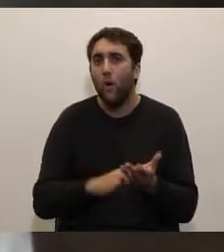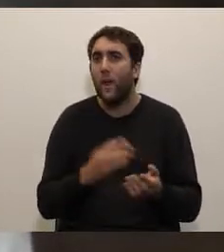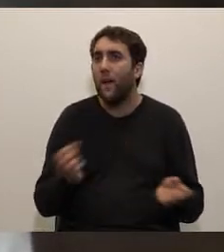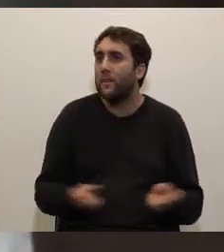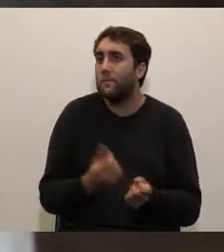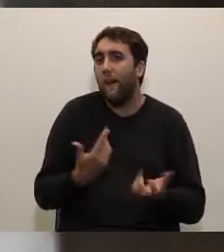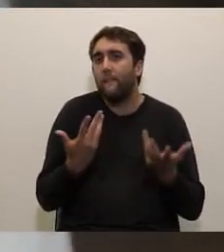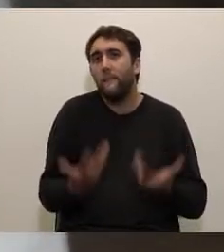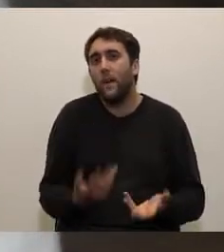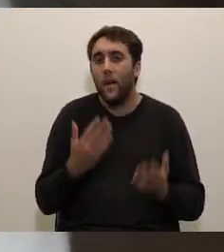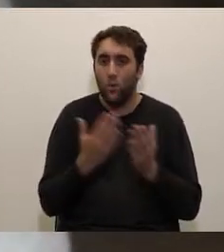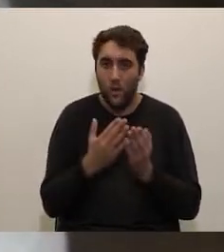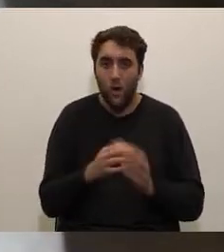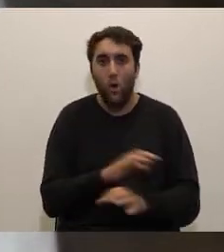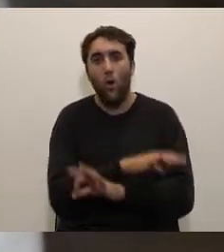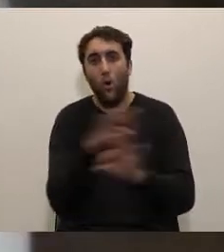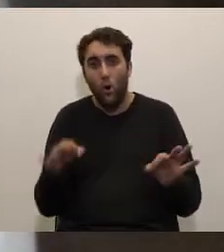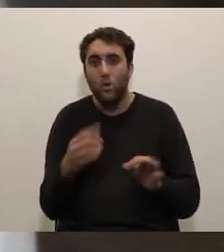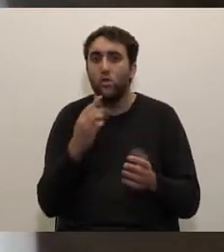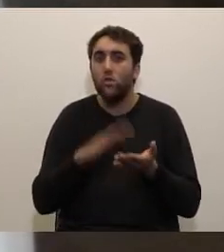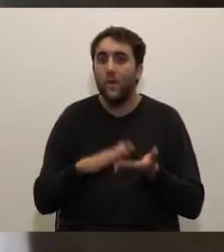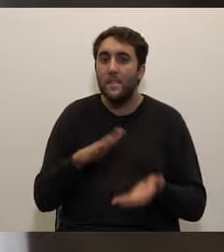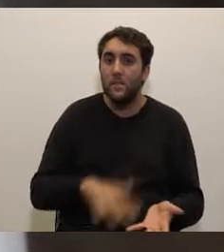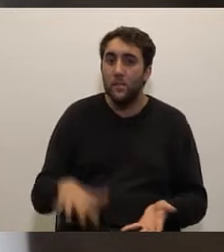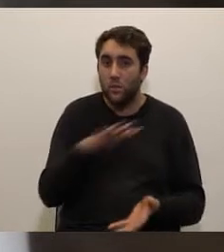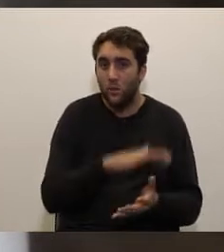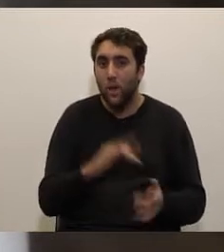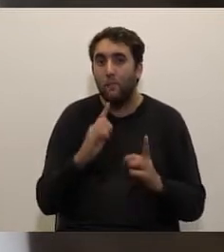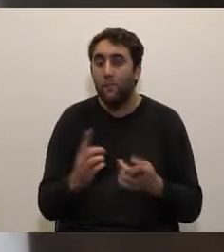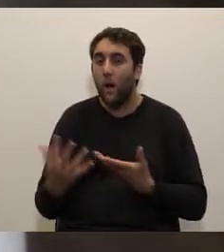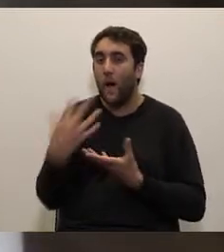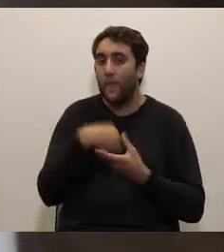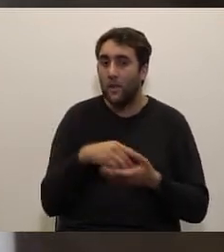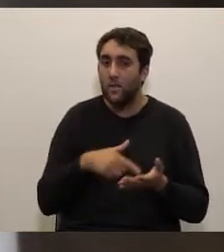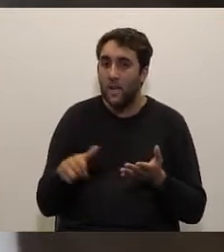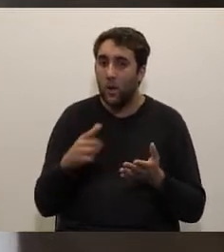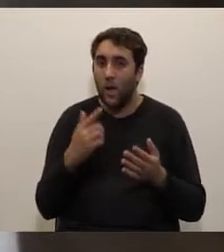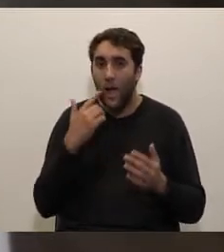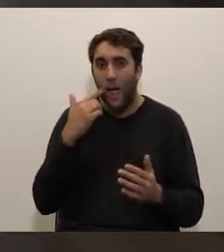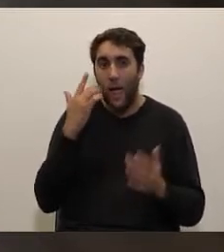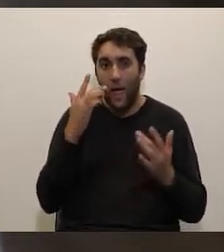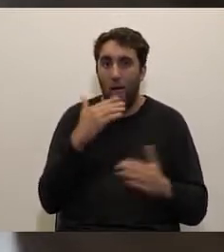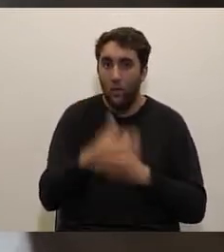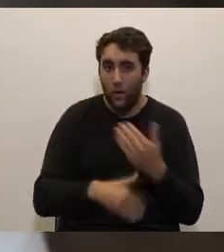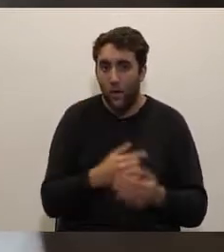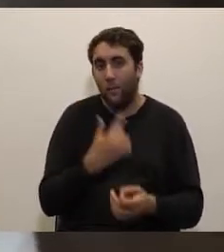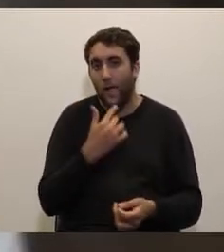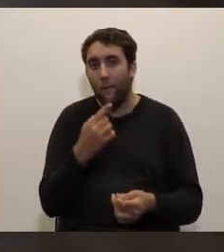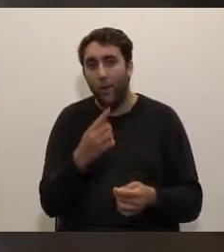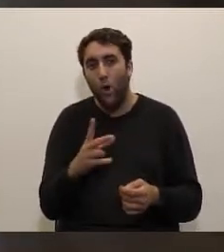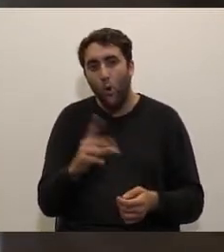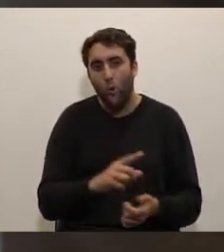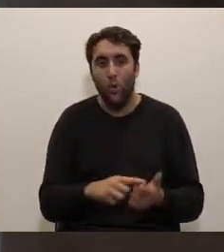caso de elijo estudiar, o sobre situaciones que vive en un centro educativo, hacer consultas para saber si está en secundaria, si está en